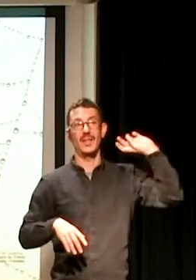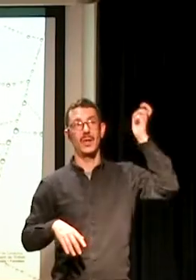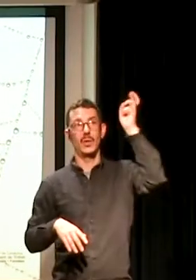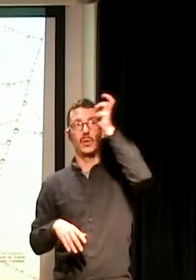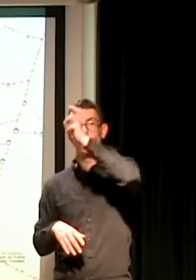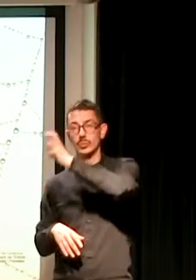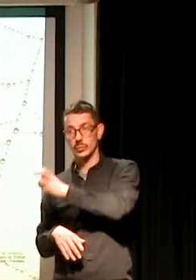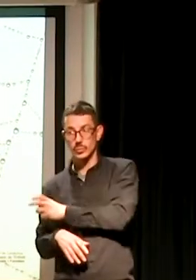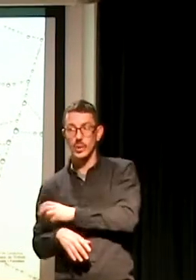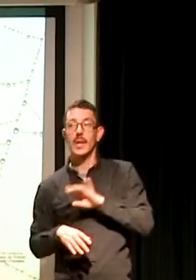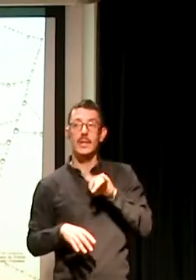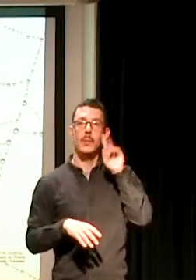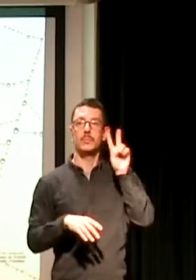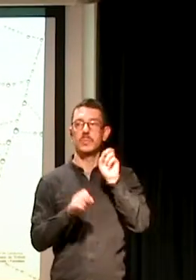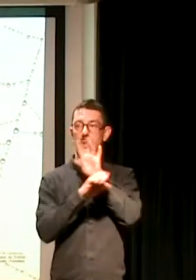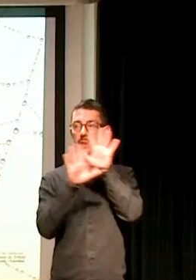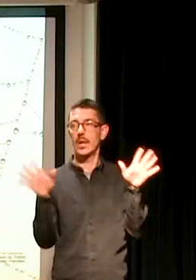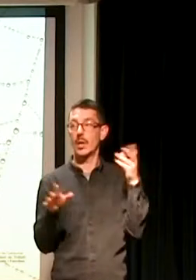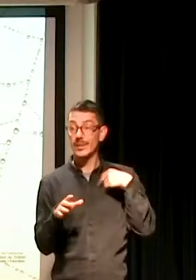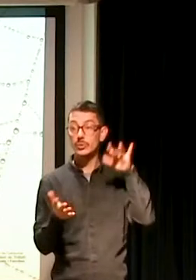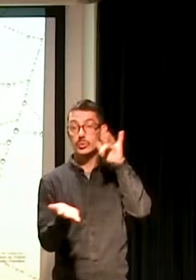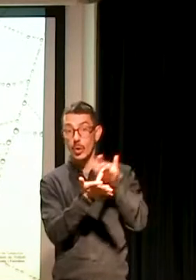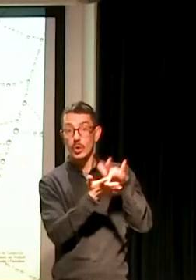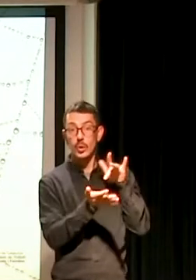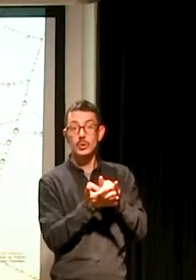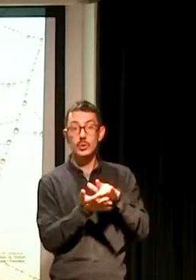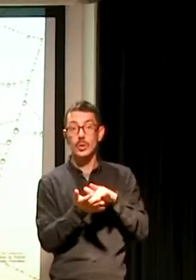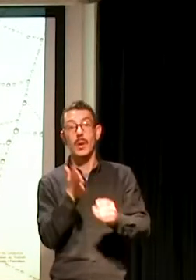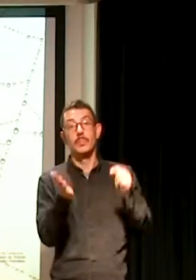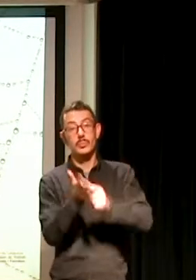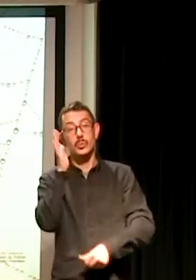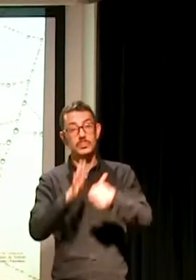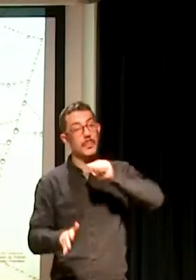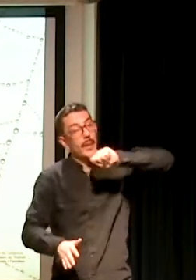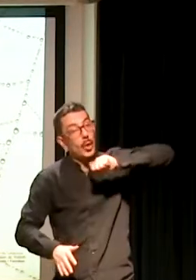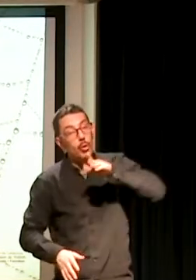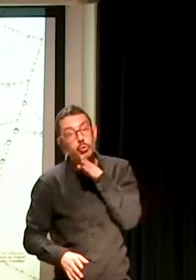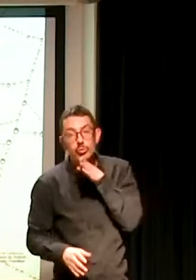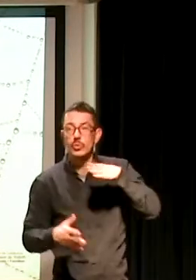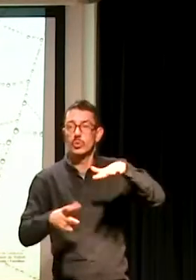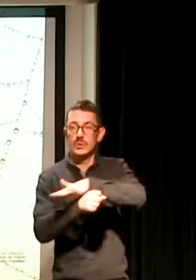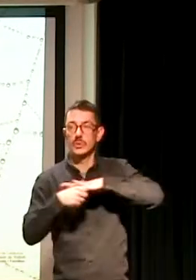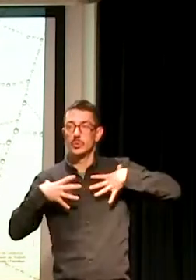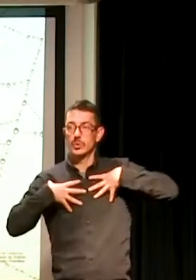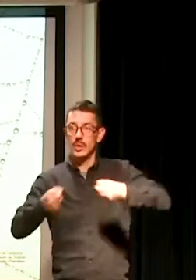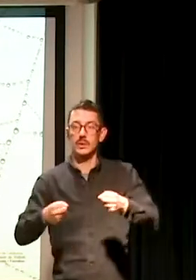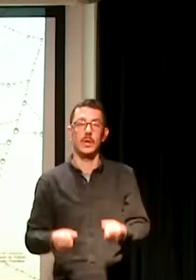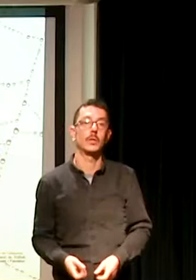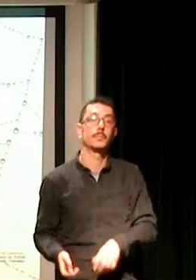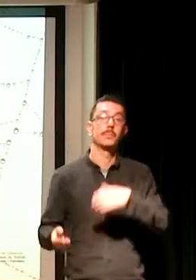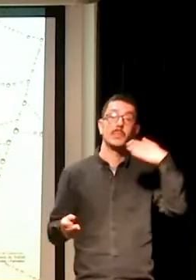cómo esto ocurre y cómo es especialmente grave en el sector sanitario. Luego la BEA nos ha compartido la violencia,